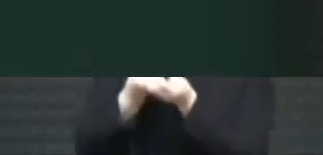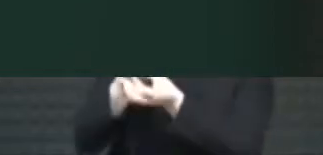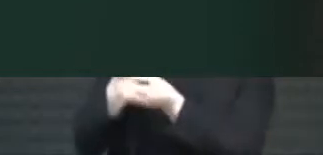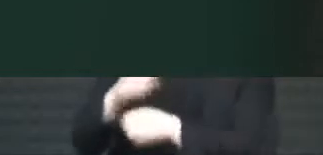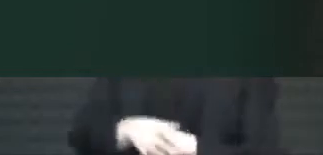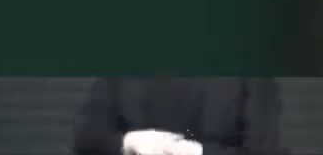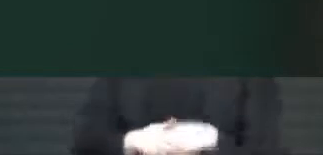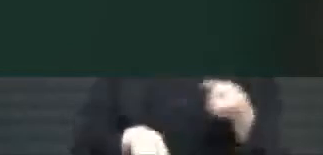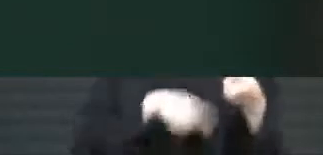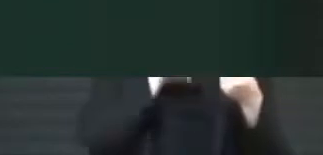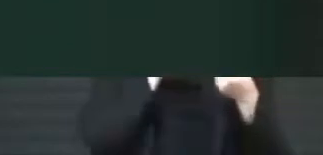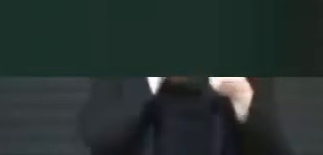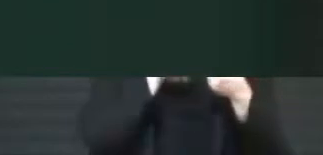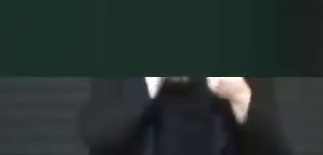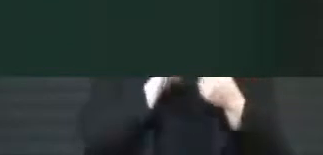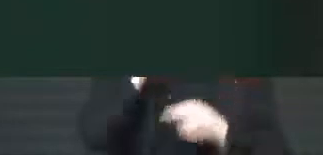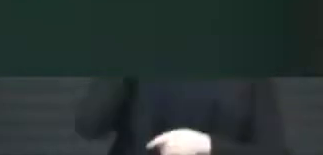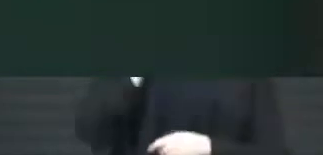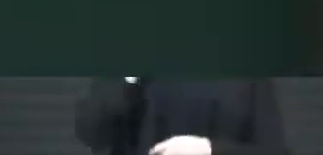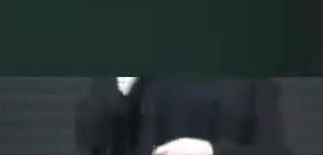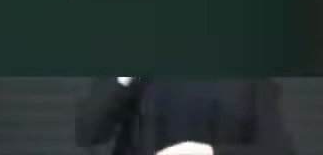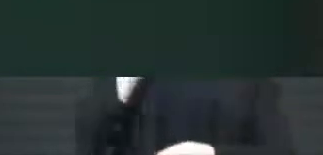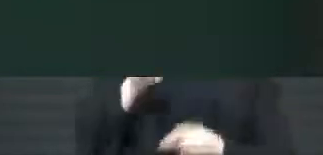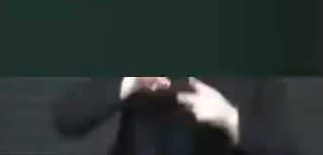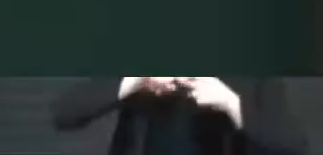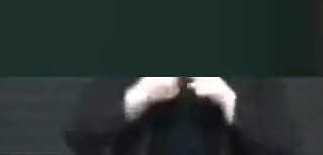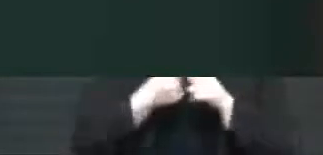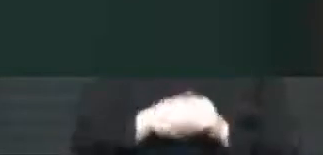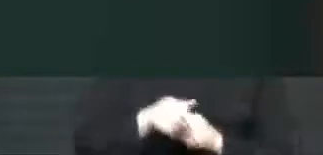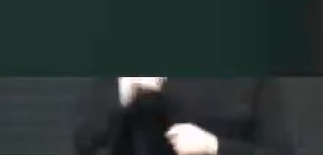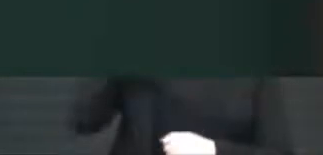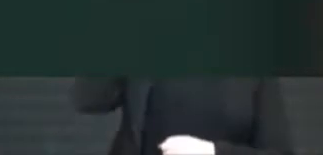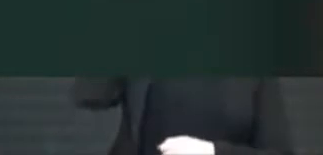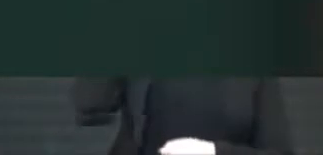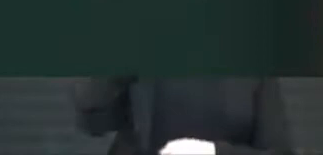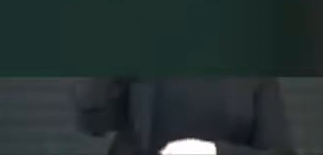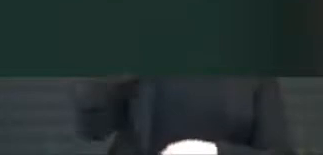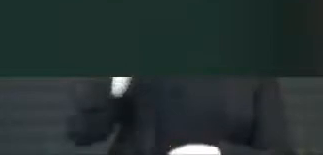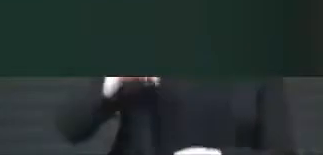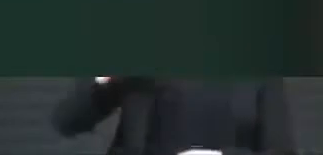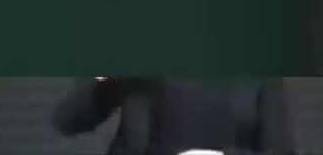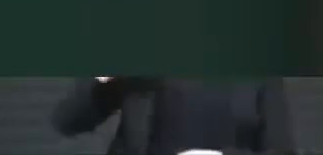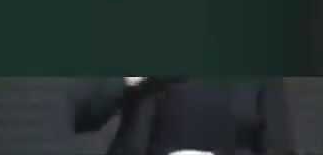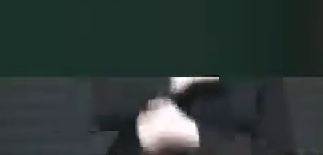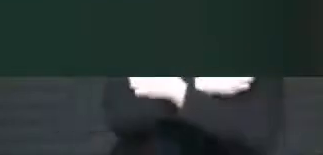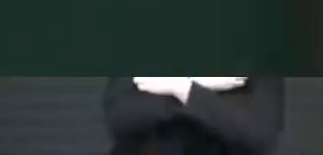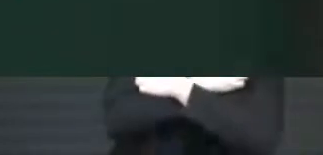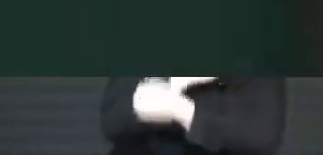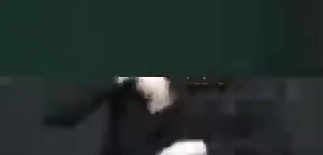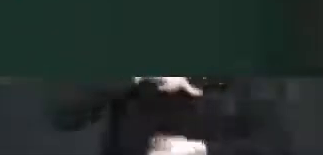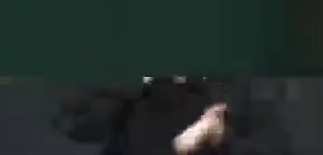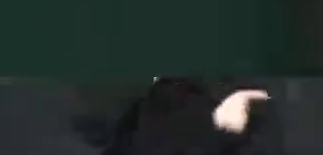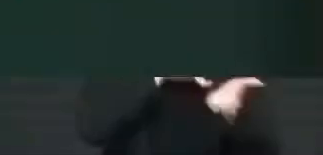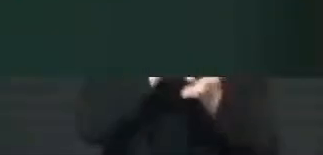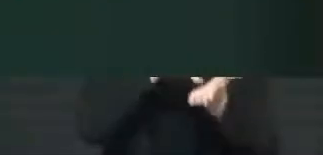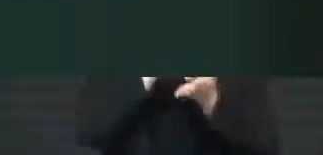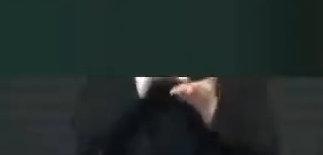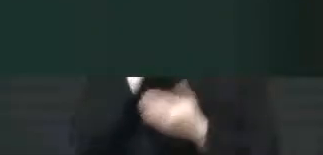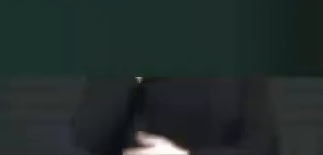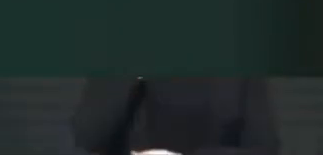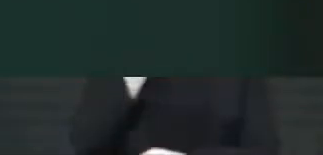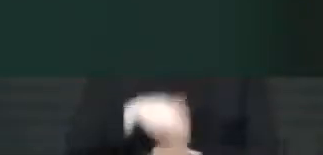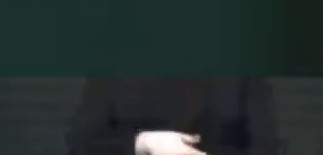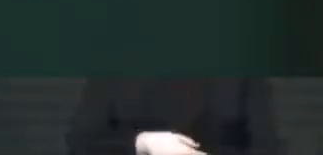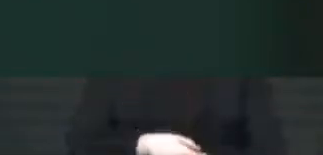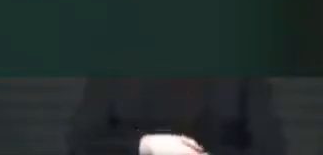y secundaria en la Ciudad de México a partir del próximo 15 de agosto, que se incrementarán gracias a los ahorros en el gobierno. Dijo que la beca